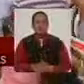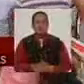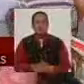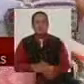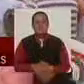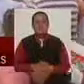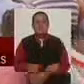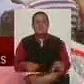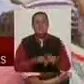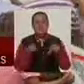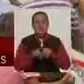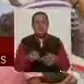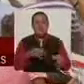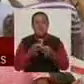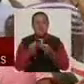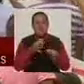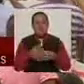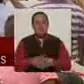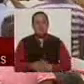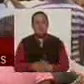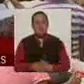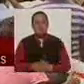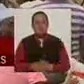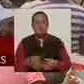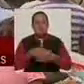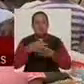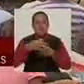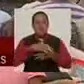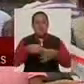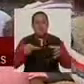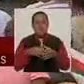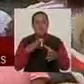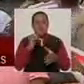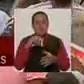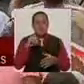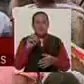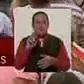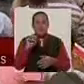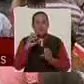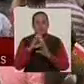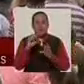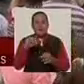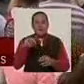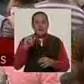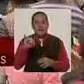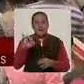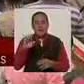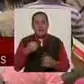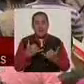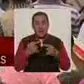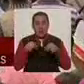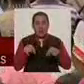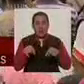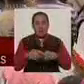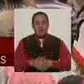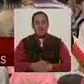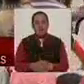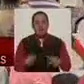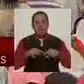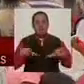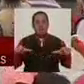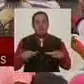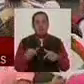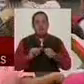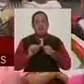Hay que indicar de que la provincia de Condorcanqui, donde nos encontramos en este momento, es una de las zonas